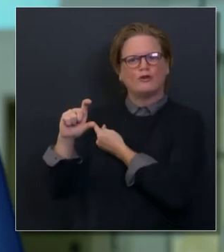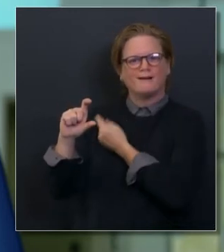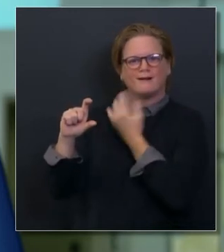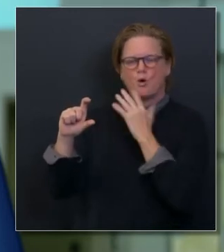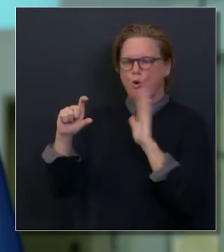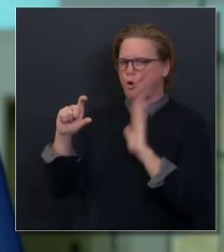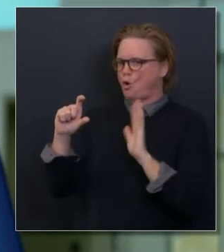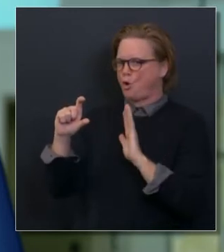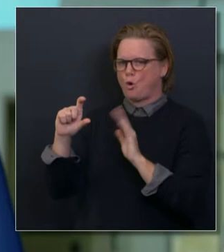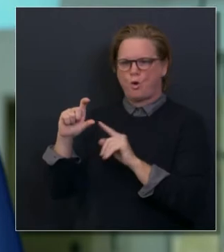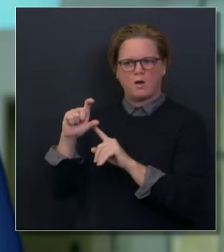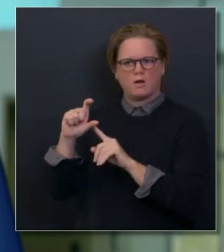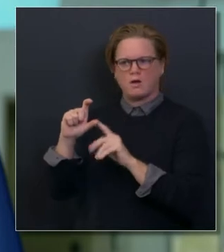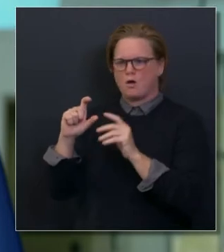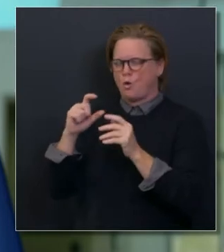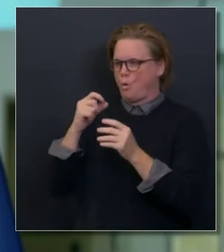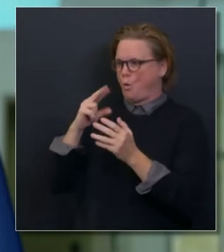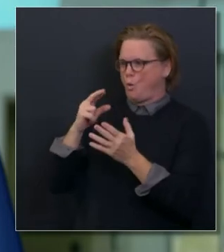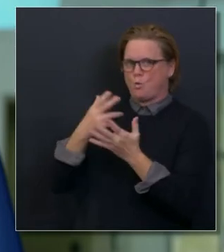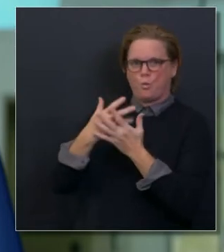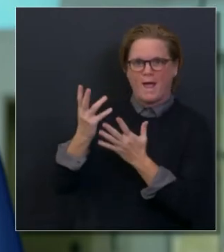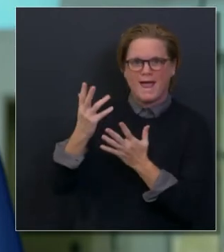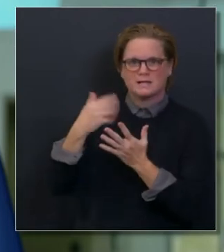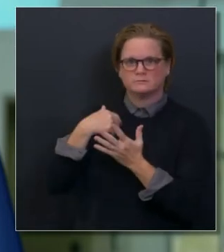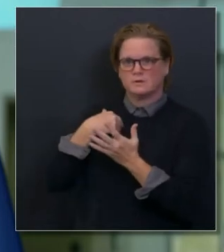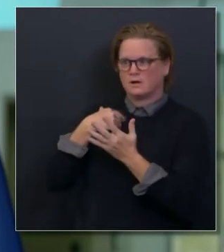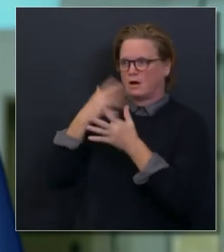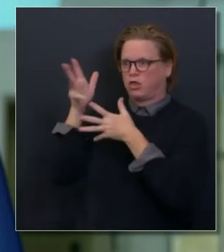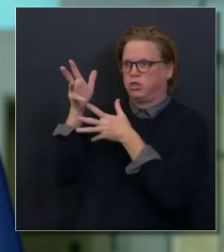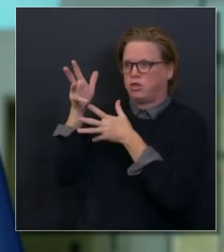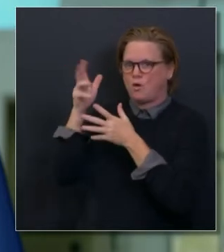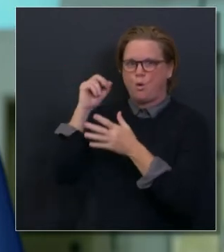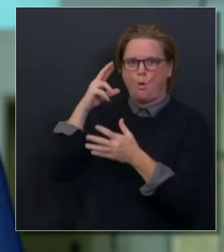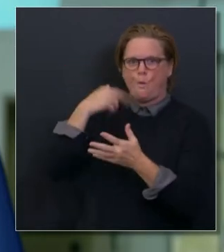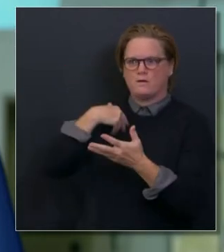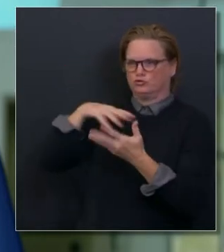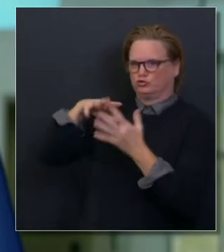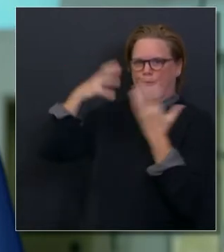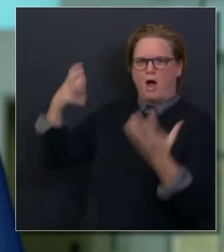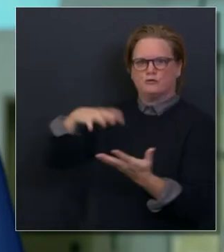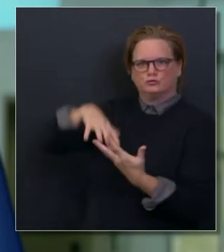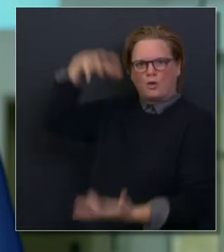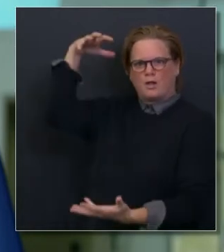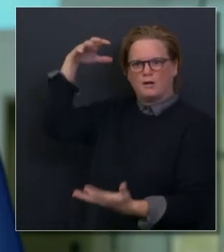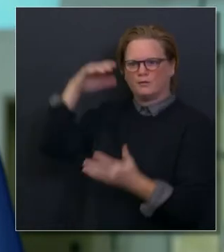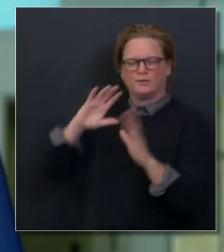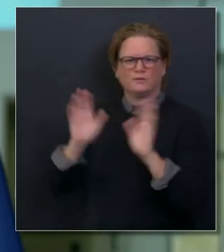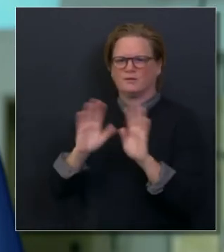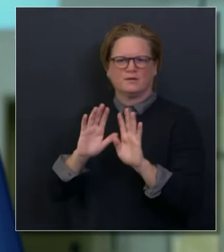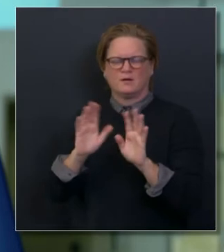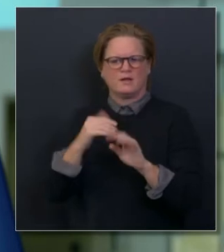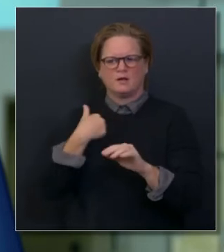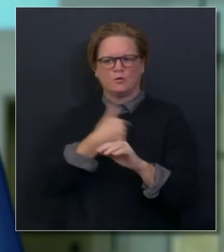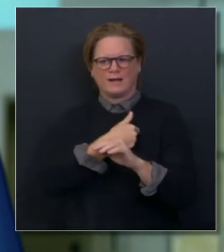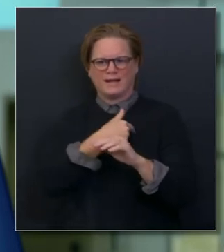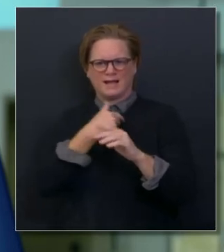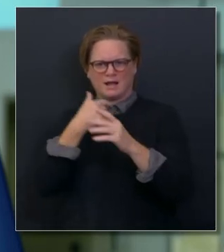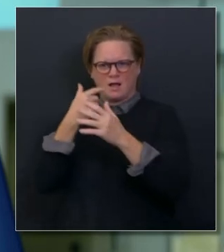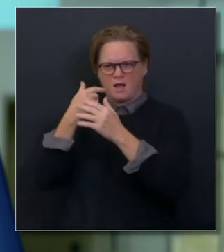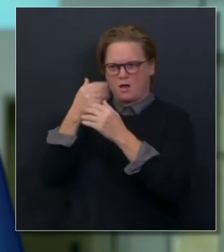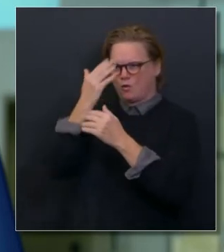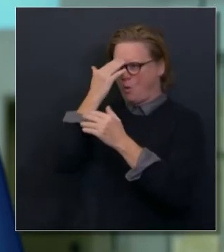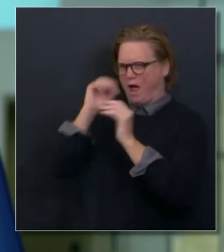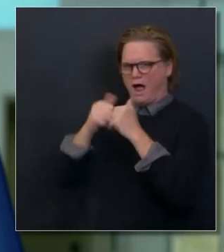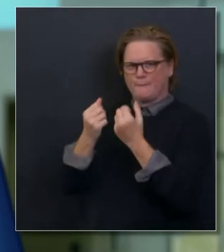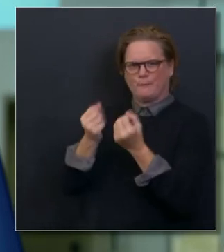abundancia, carencia? Hay cosas que pueden presentarse en la distribución de la vacuna en tiempo real. Así que,